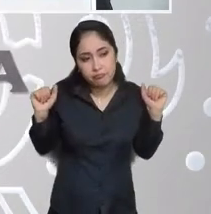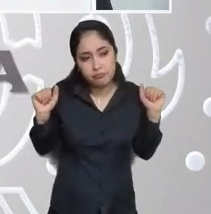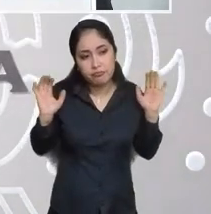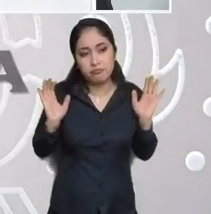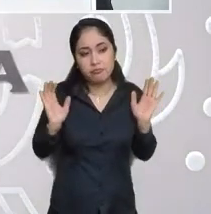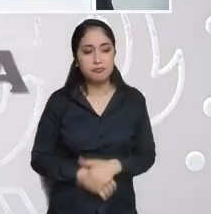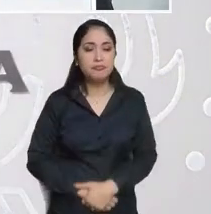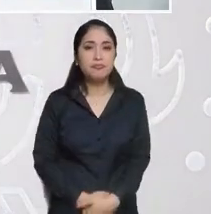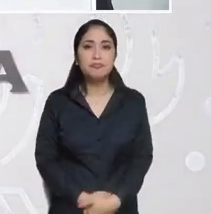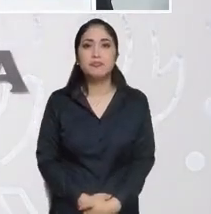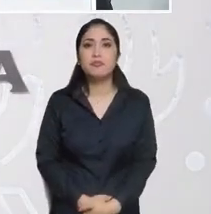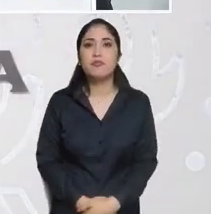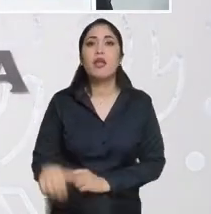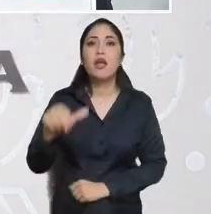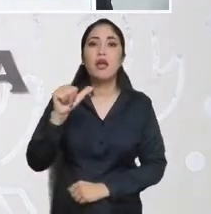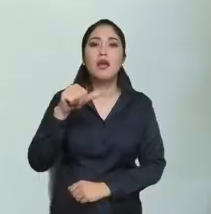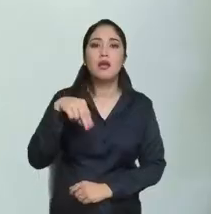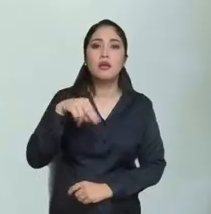Vamos con Angelina Corral.